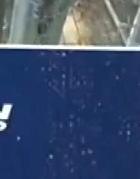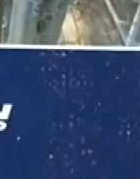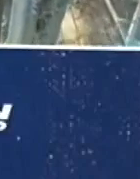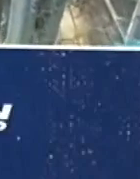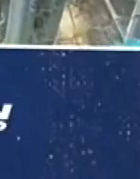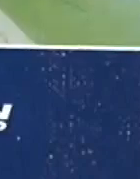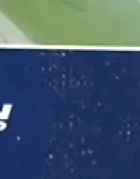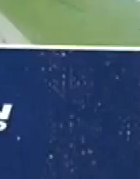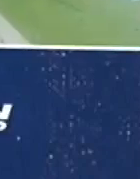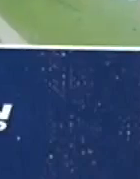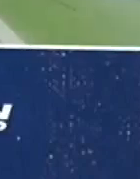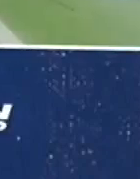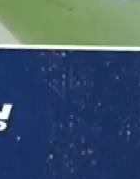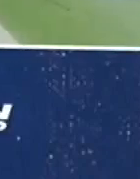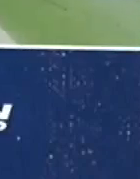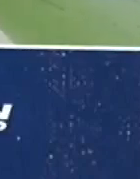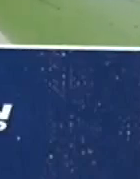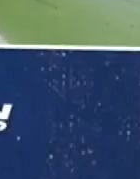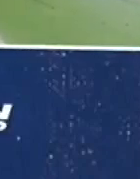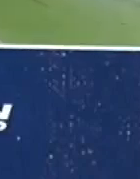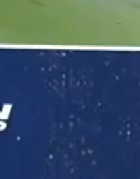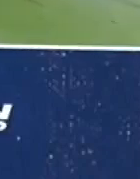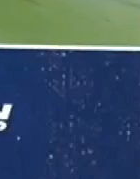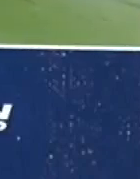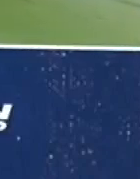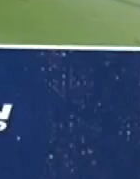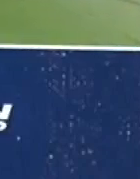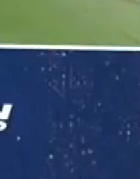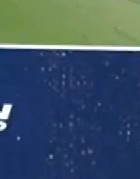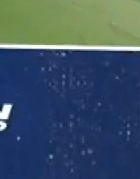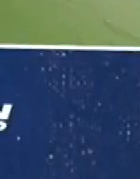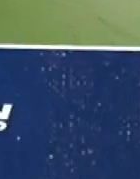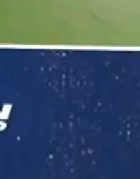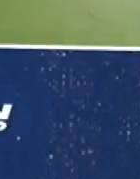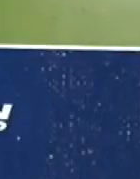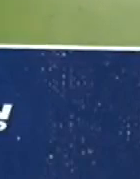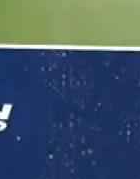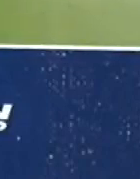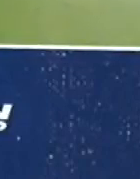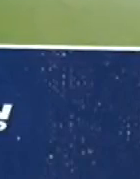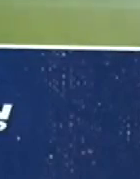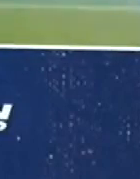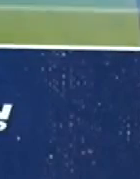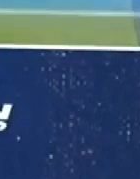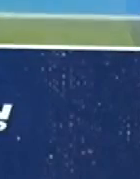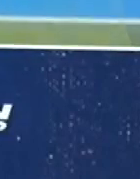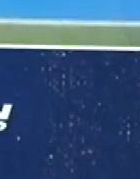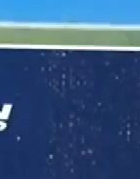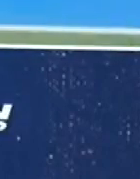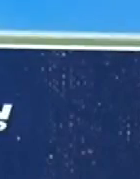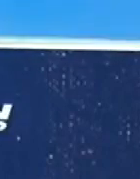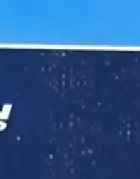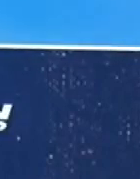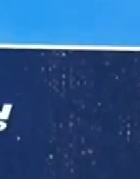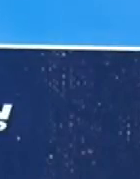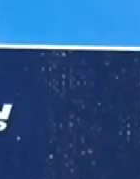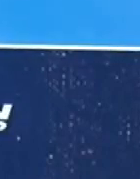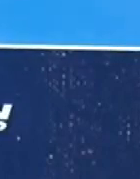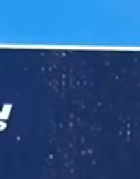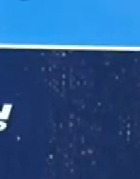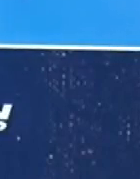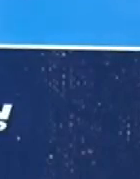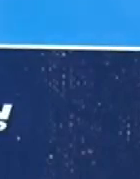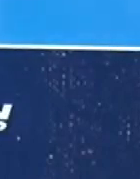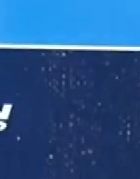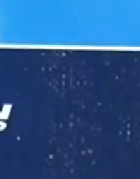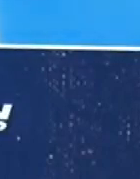conocimiento que nosotros estamos en permanente agresión por parte del imperialismo que quiere quitarnos la felicidad,